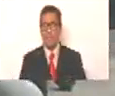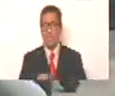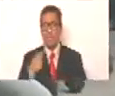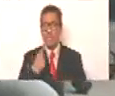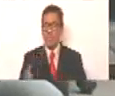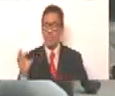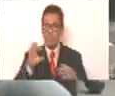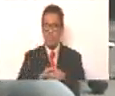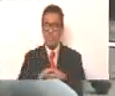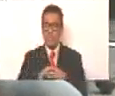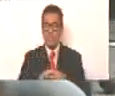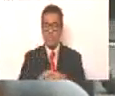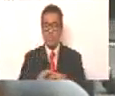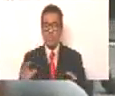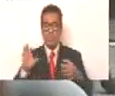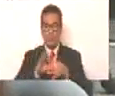pueblo.